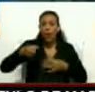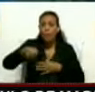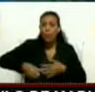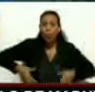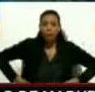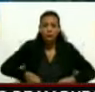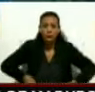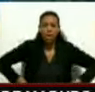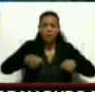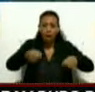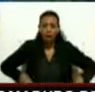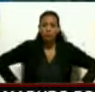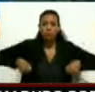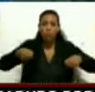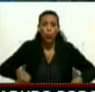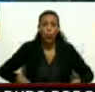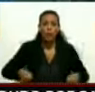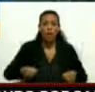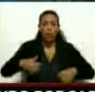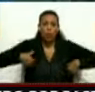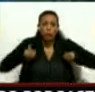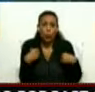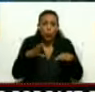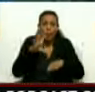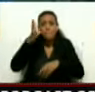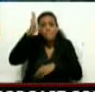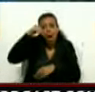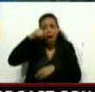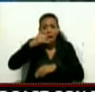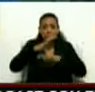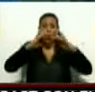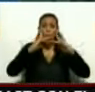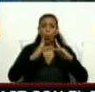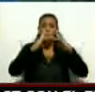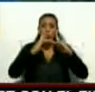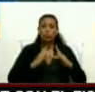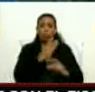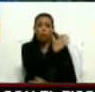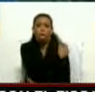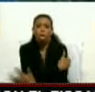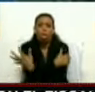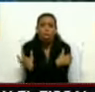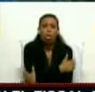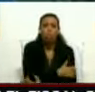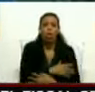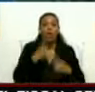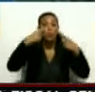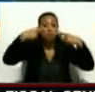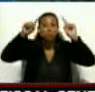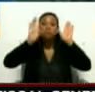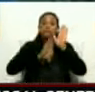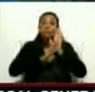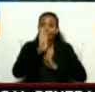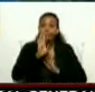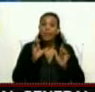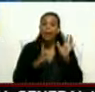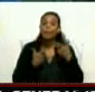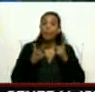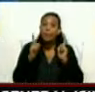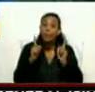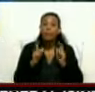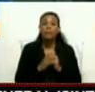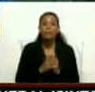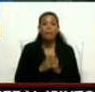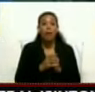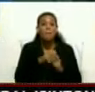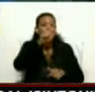muletas, andaderas, sillas de baño, colchones antiescara. De verdad que ha sido una jornada muy exitosa que nos ha permitido poder atender allí